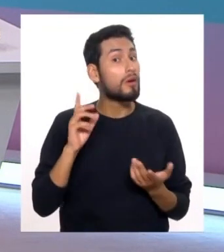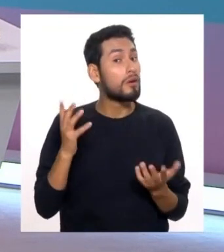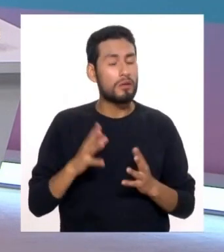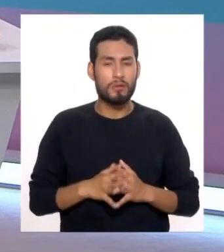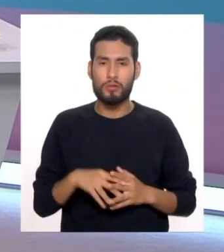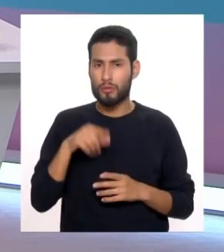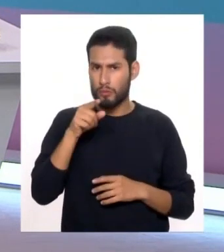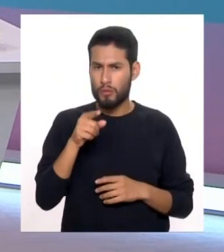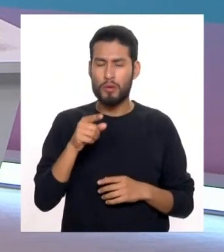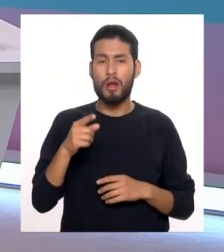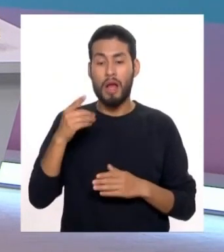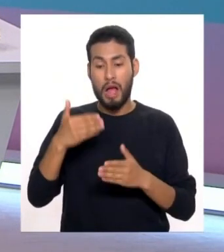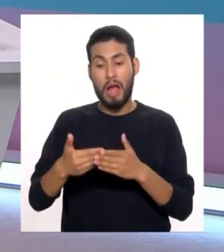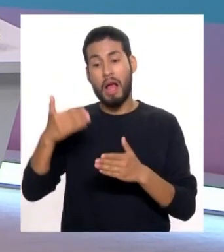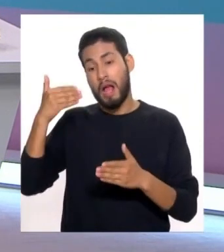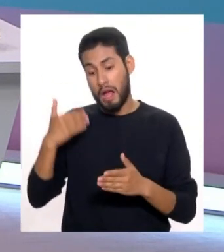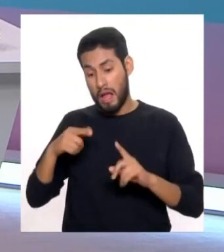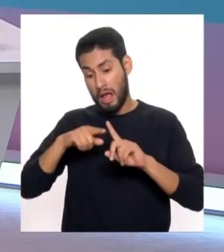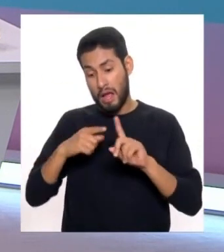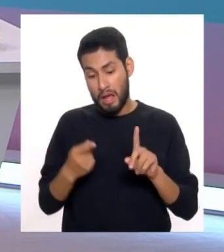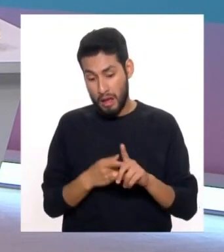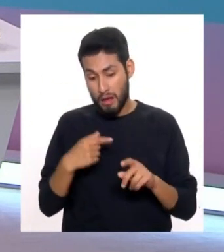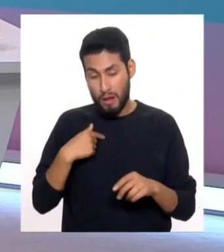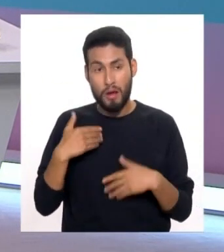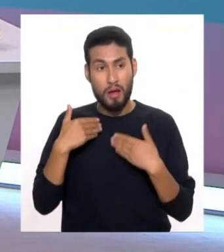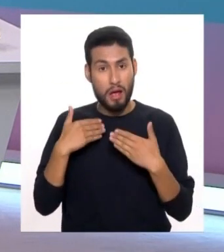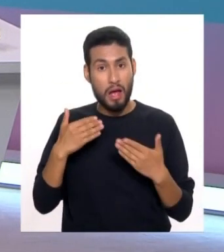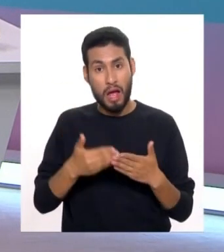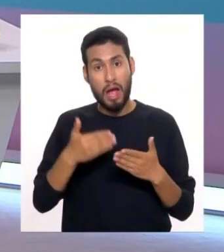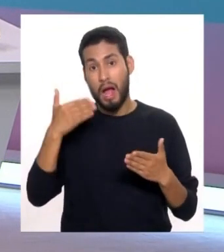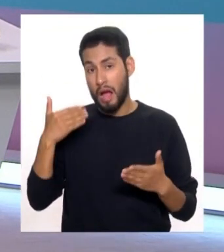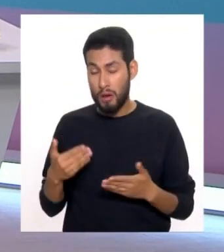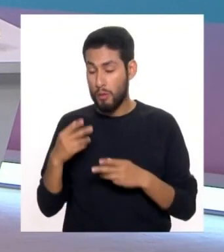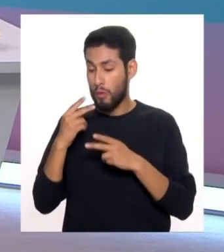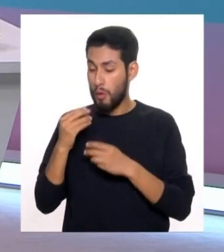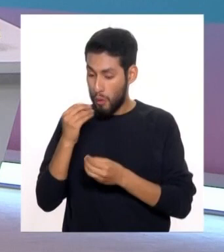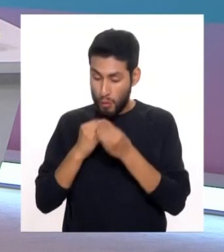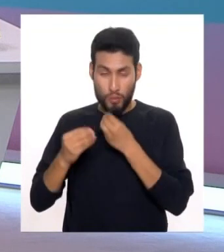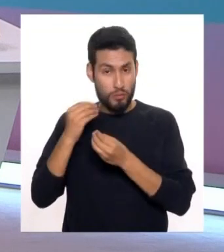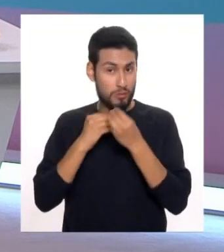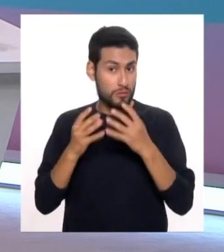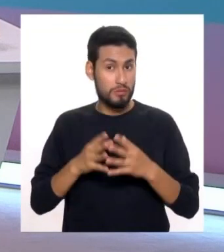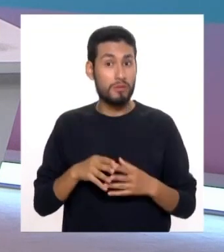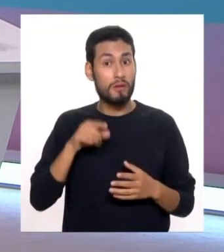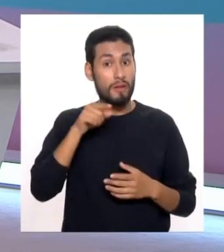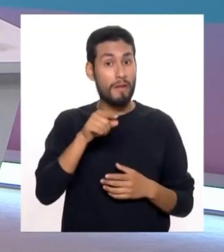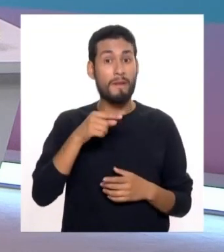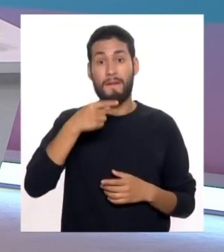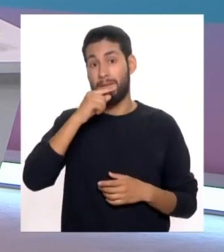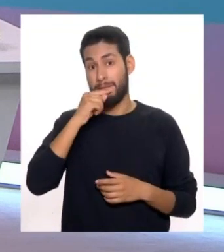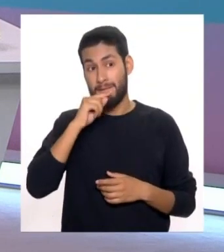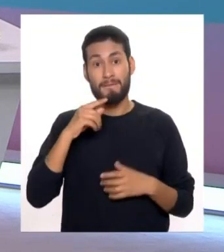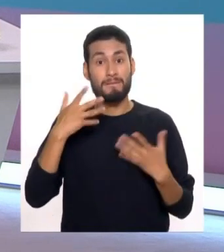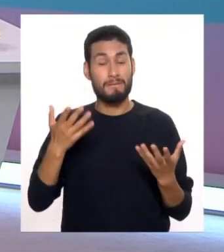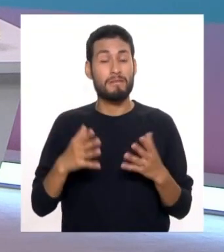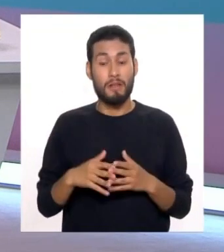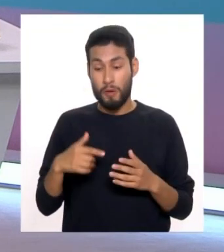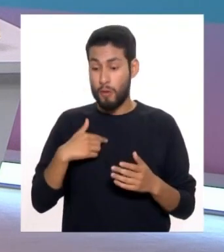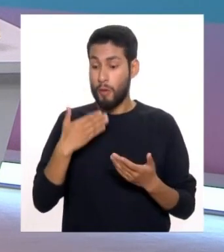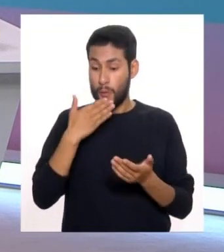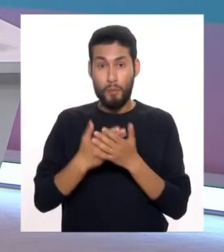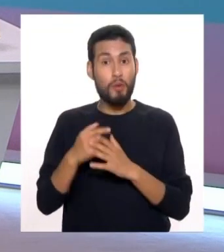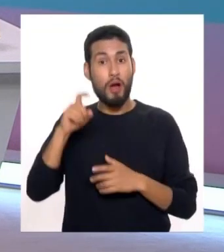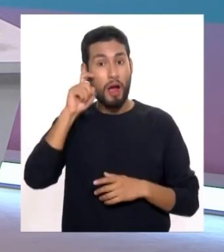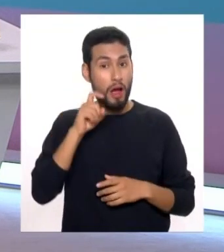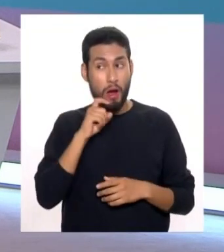que tú te vayas preparando para el embarazo desde antes. Es decir, si tú eres una mujer sexualmente activa,